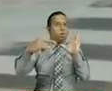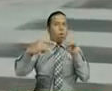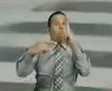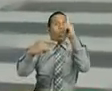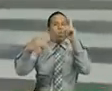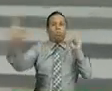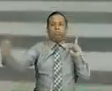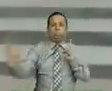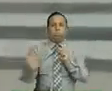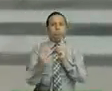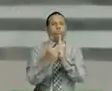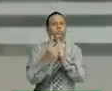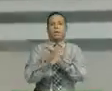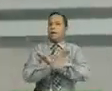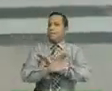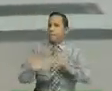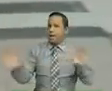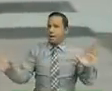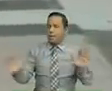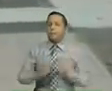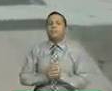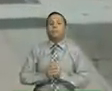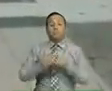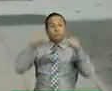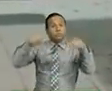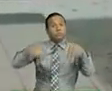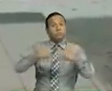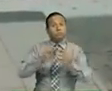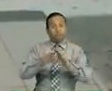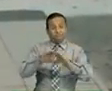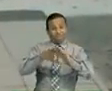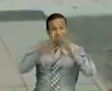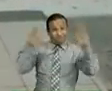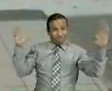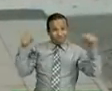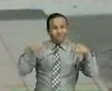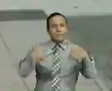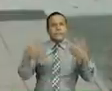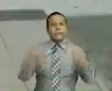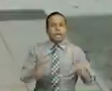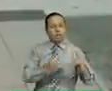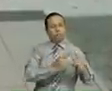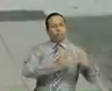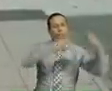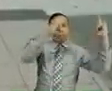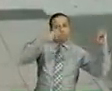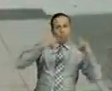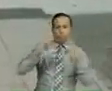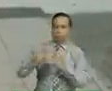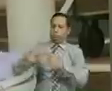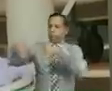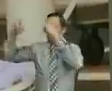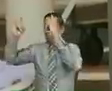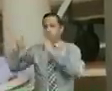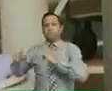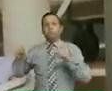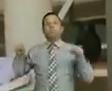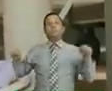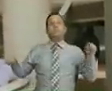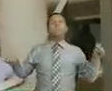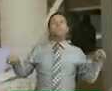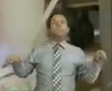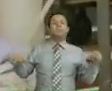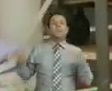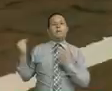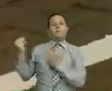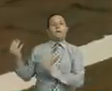de Olmedo de Guayaquil, donde se han instalado momentáneamente dos carpas en el parqueadero. En la carpa de espera